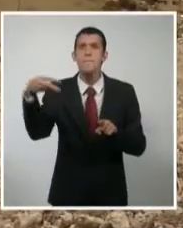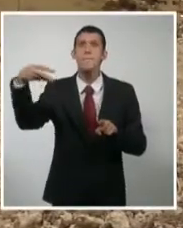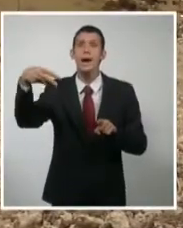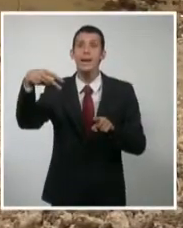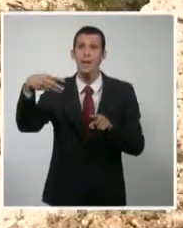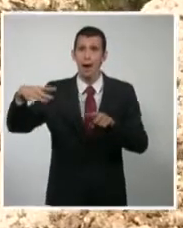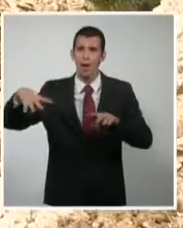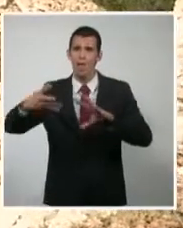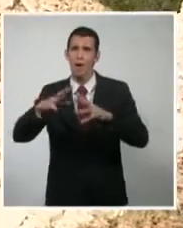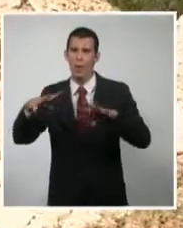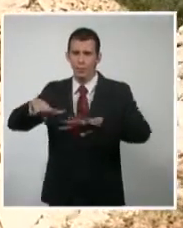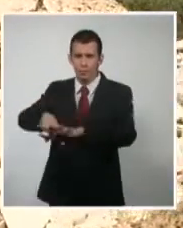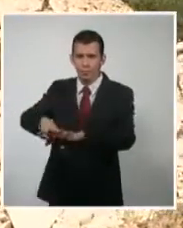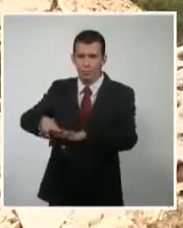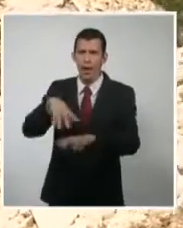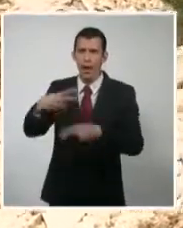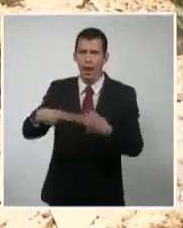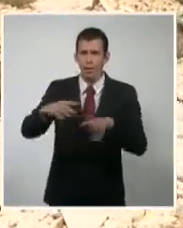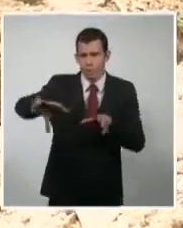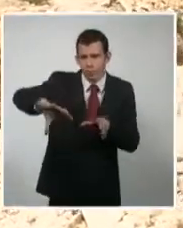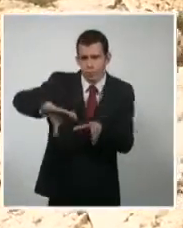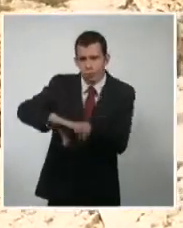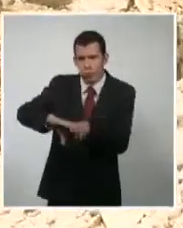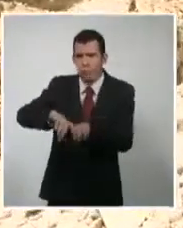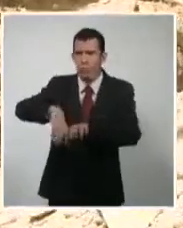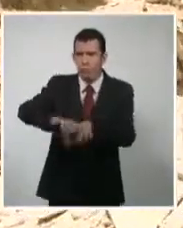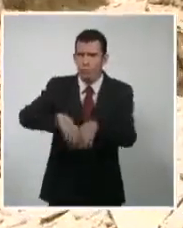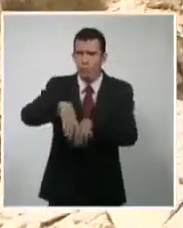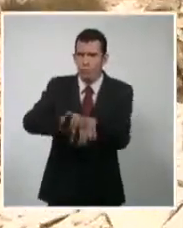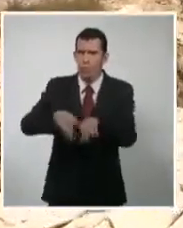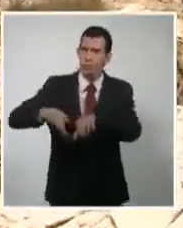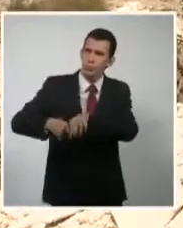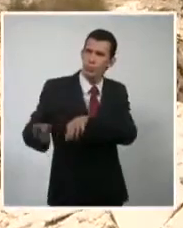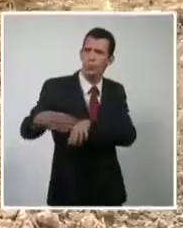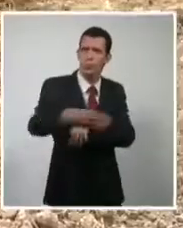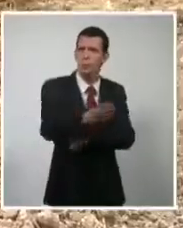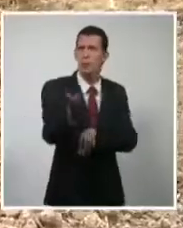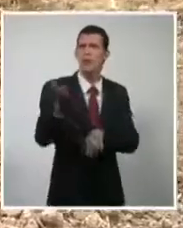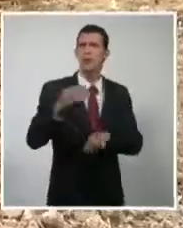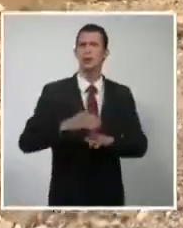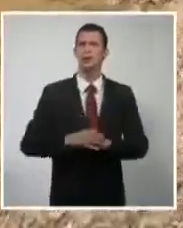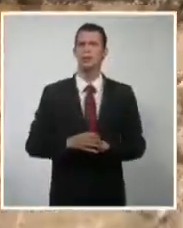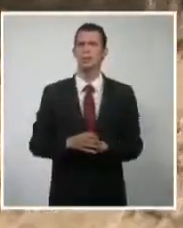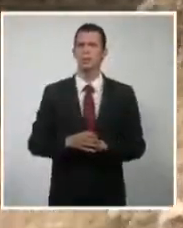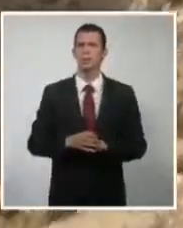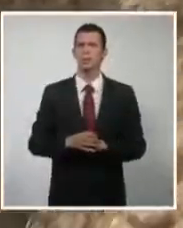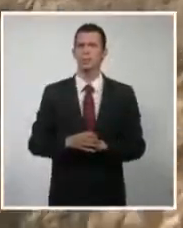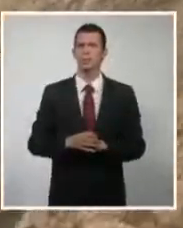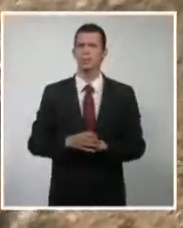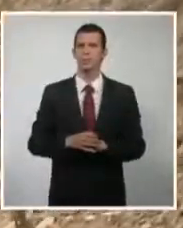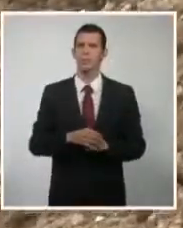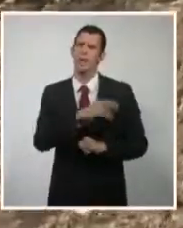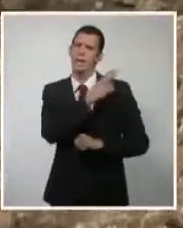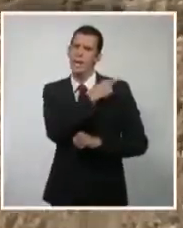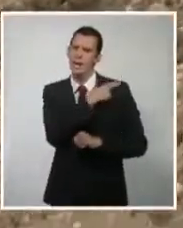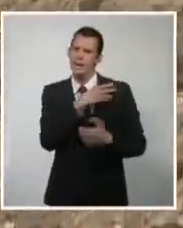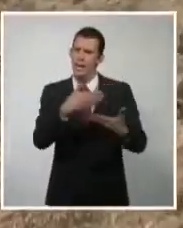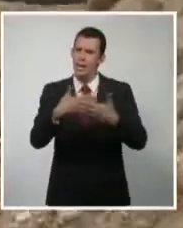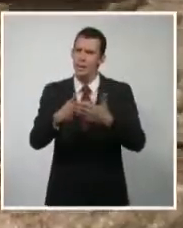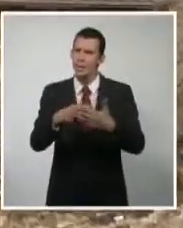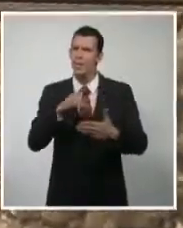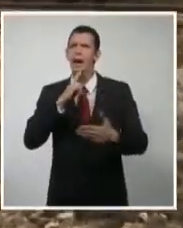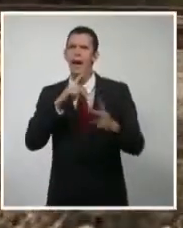punto aledaño a la doble vía Habana-Mariel. Autoridades señalan que se trata de una inversión cuyo beneficio